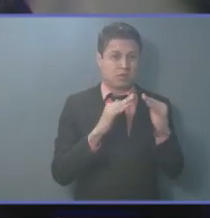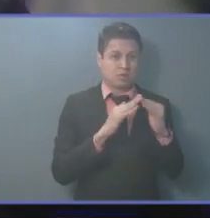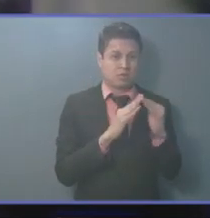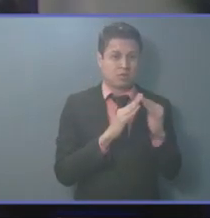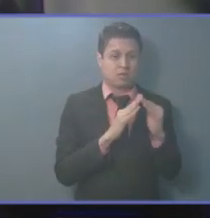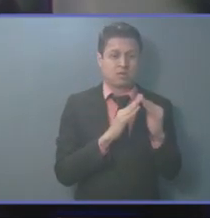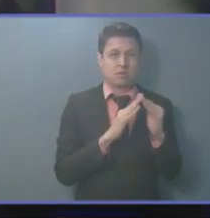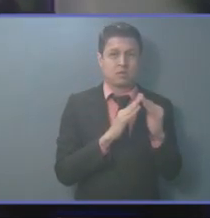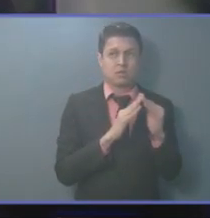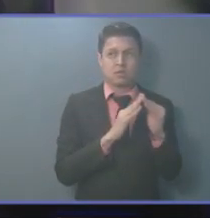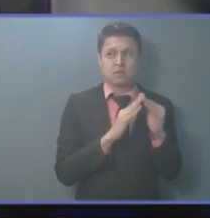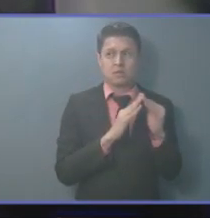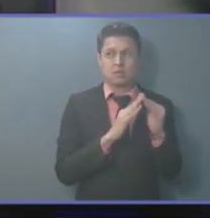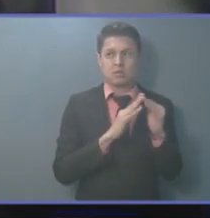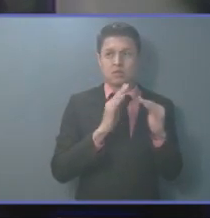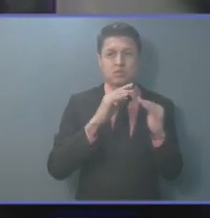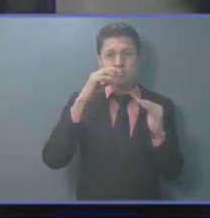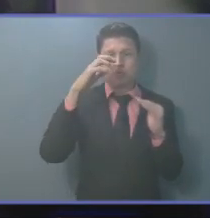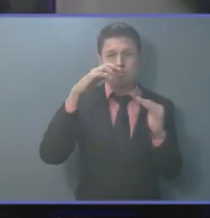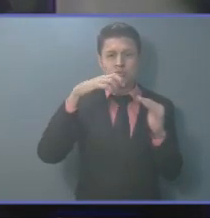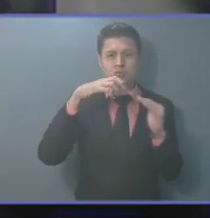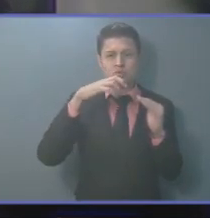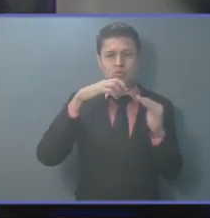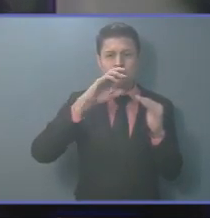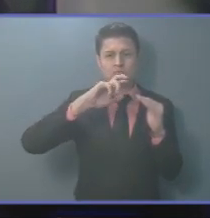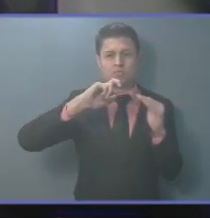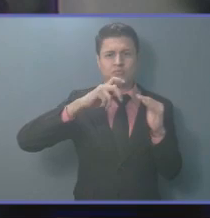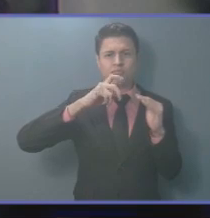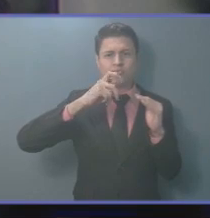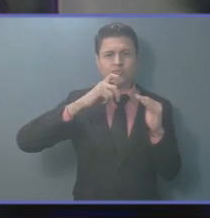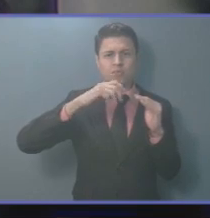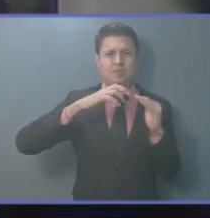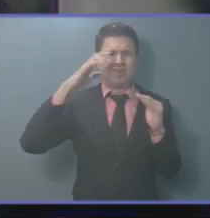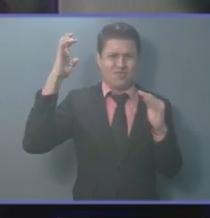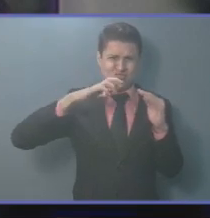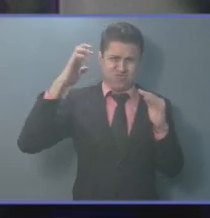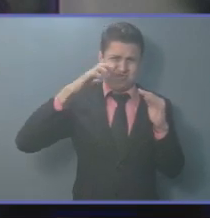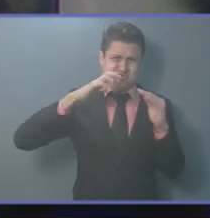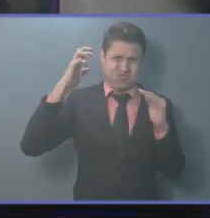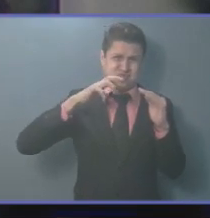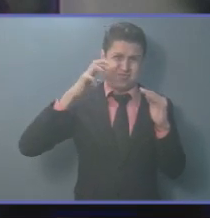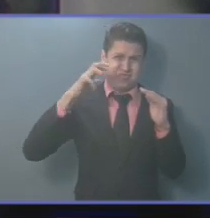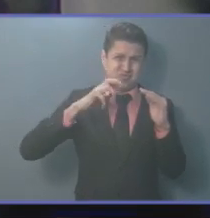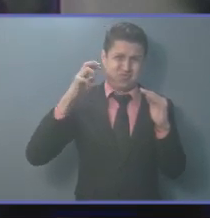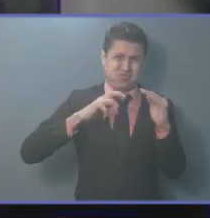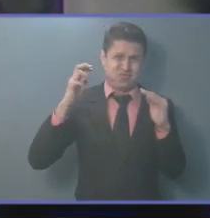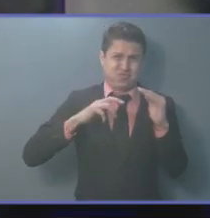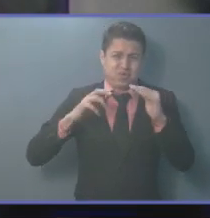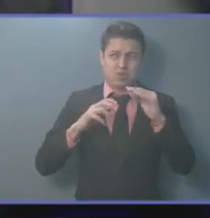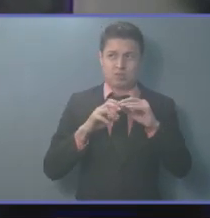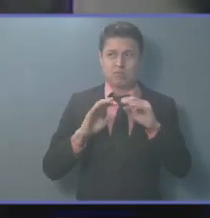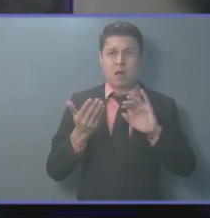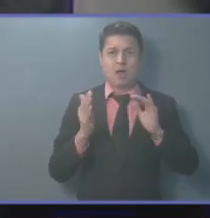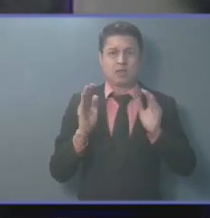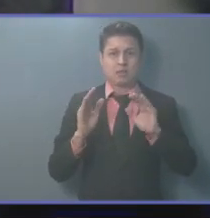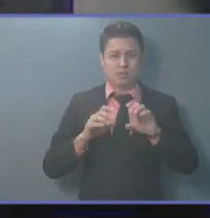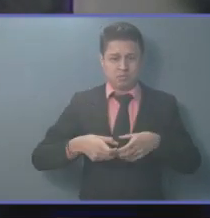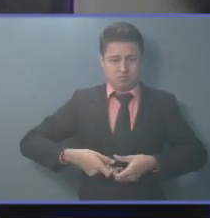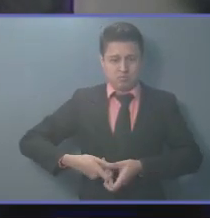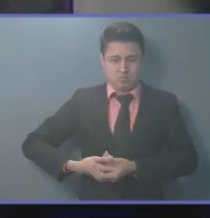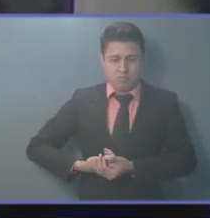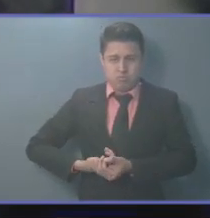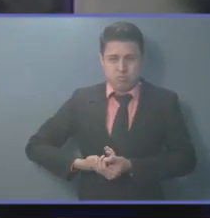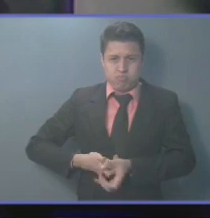no una ducha con potencia, era prácticamente una tubería de